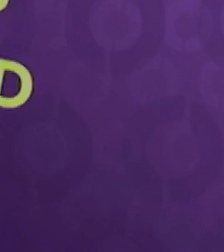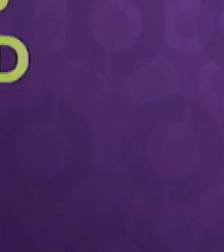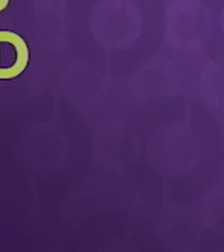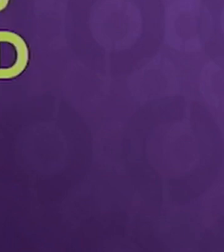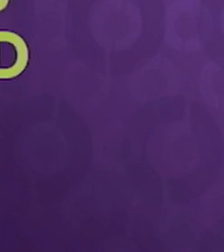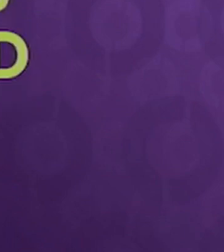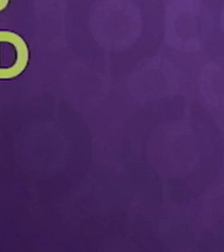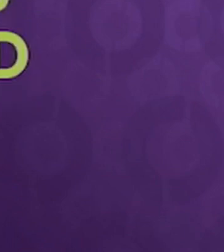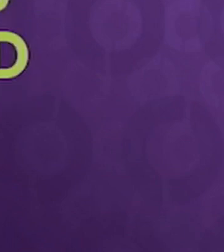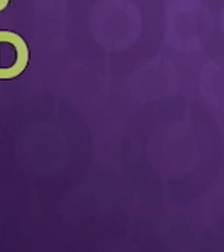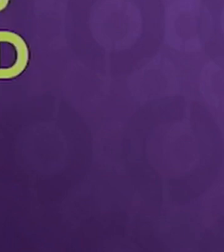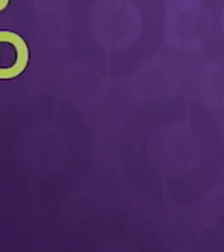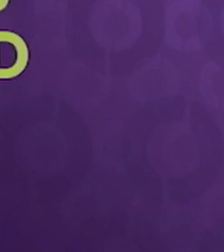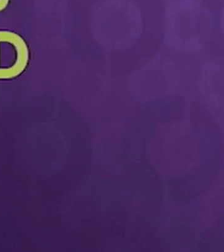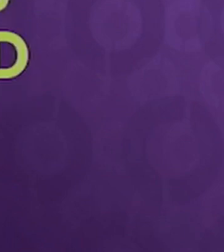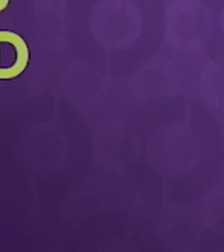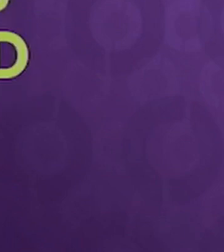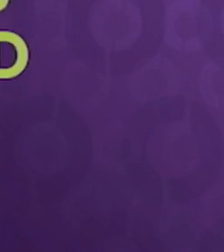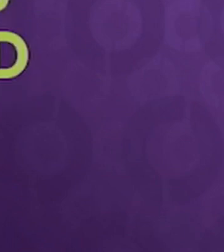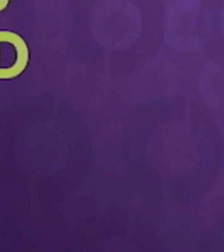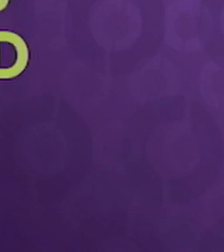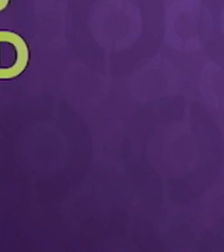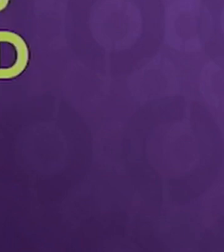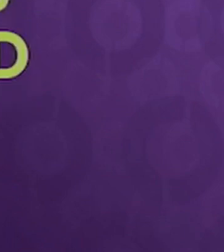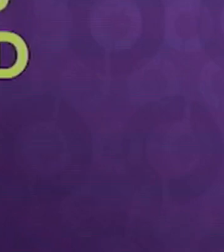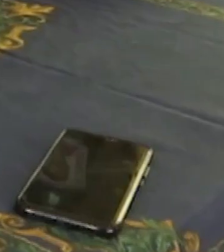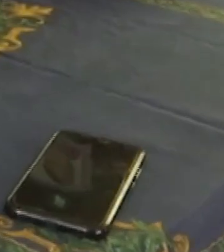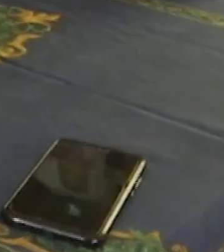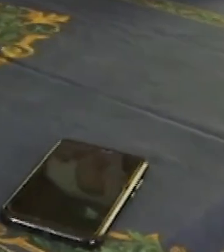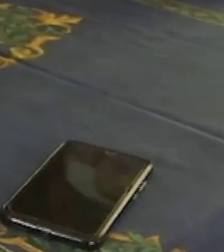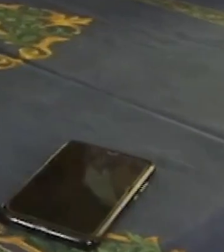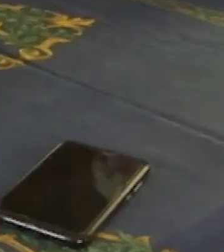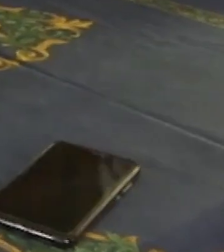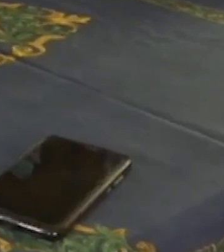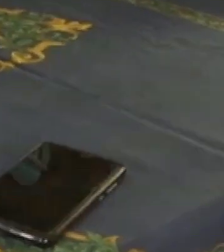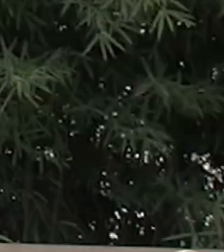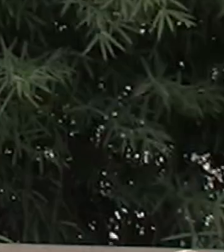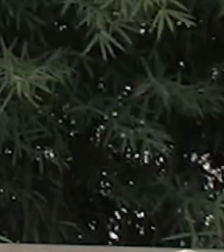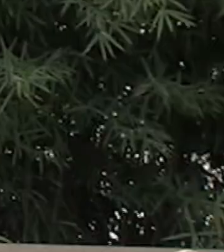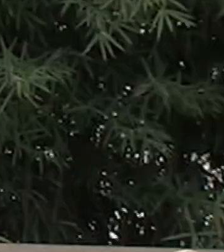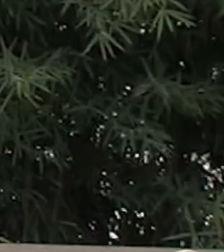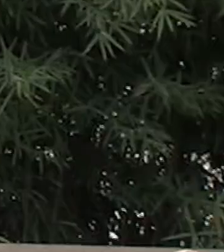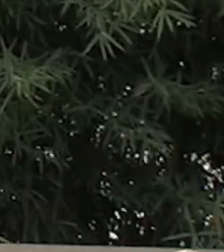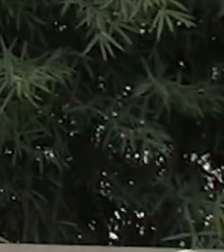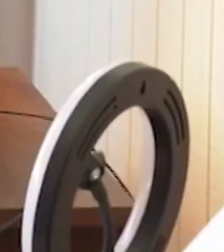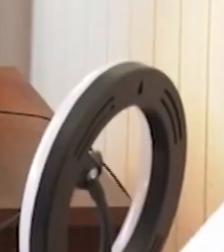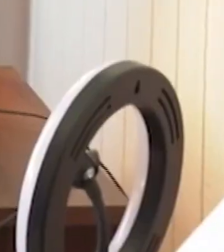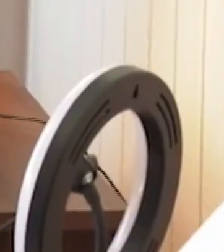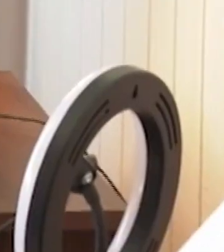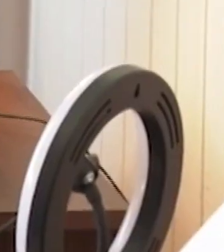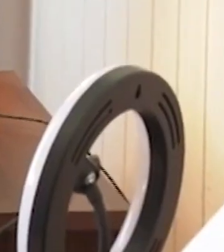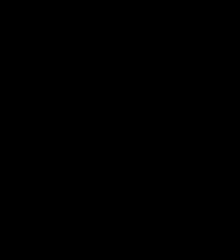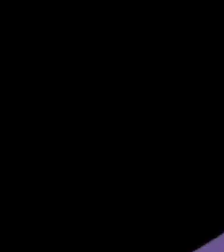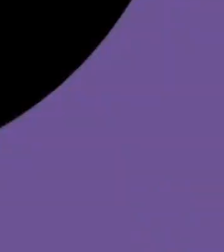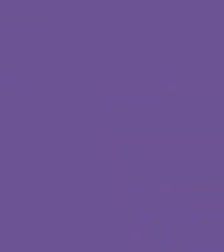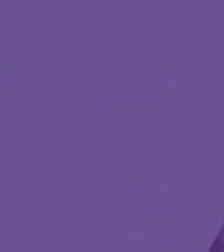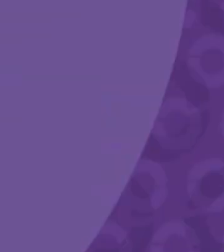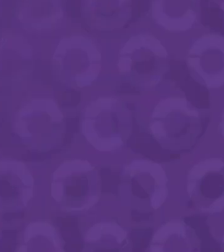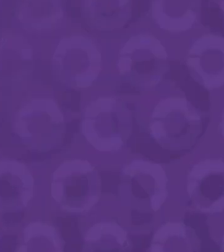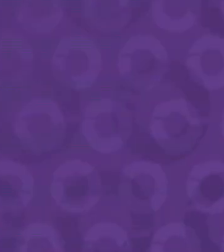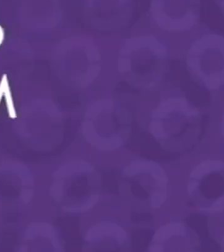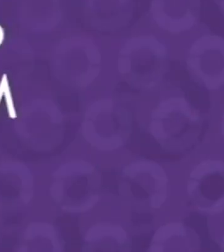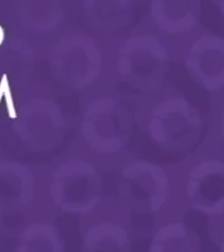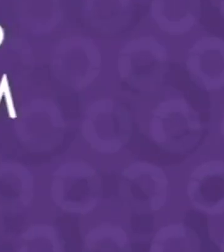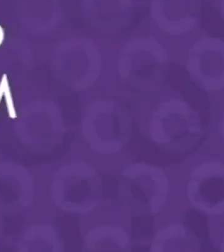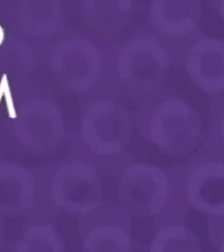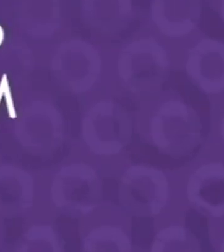En Entrevista en Estudio celebramos el 40 aniversario del posgrado en estudios interdisciplinarios sobre discapacidad de la UCR.